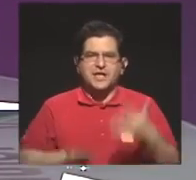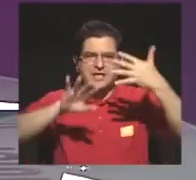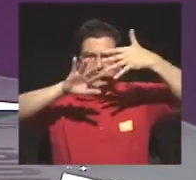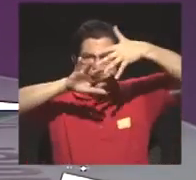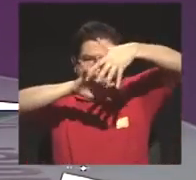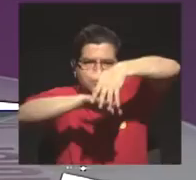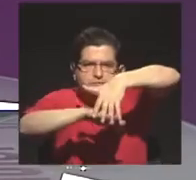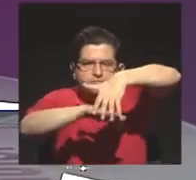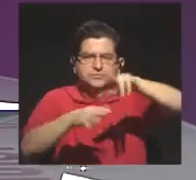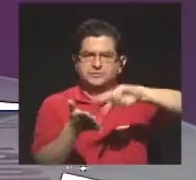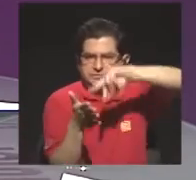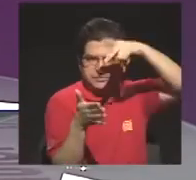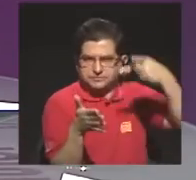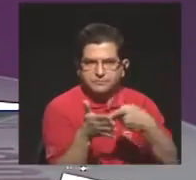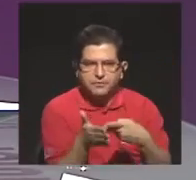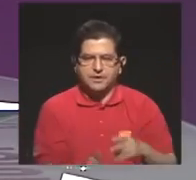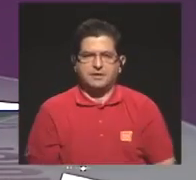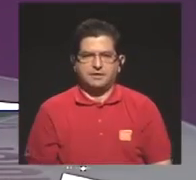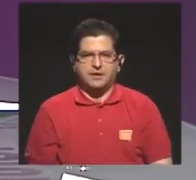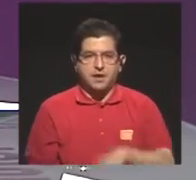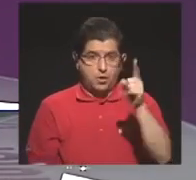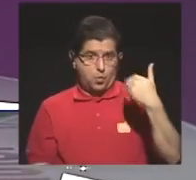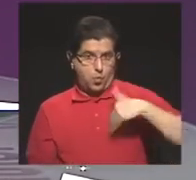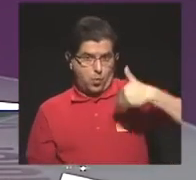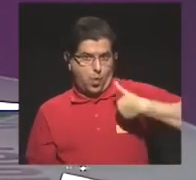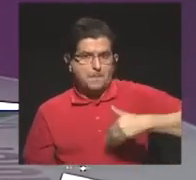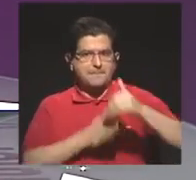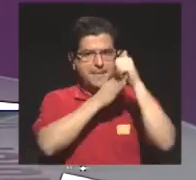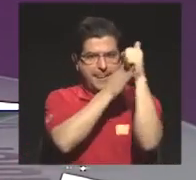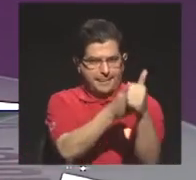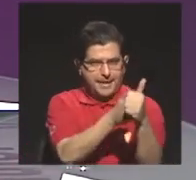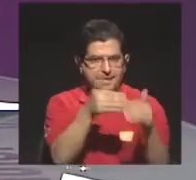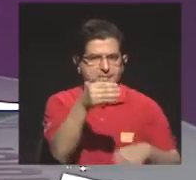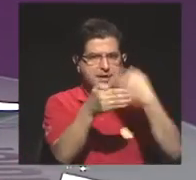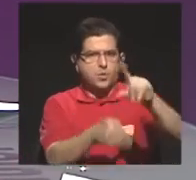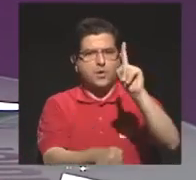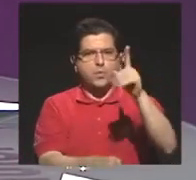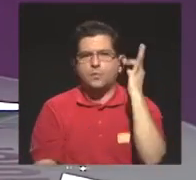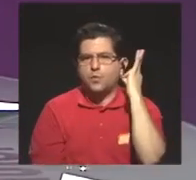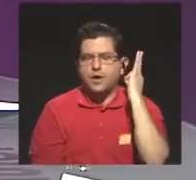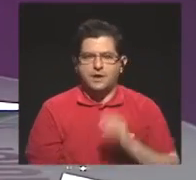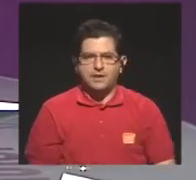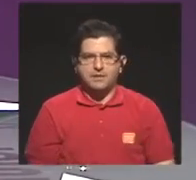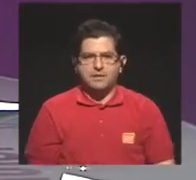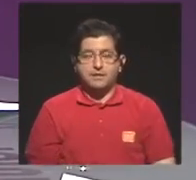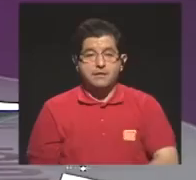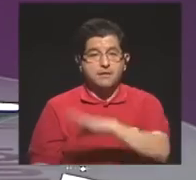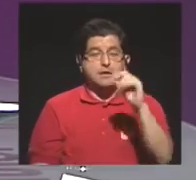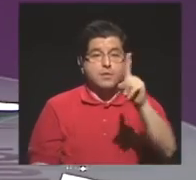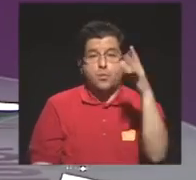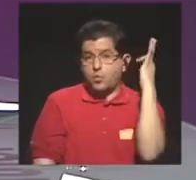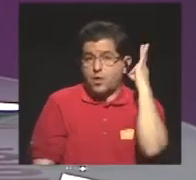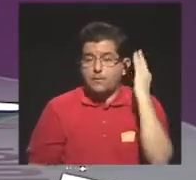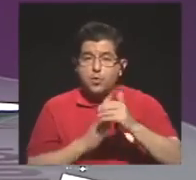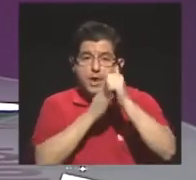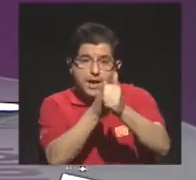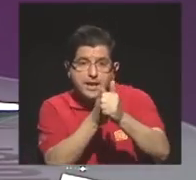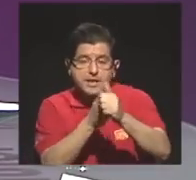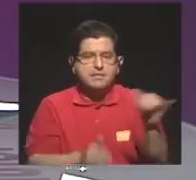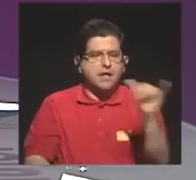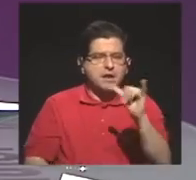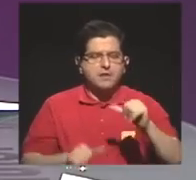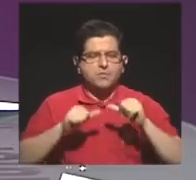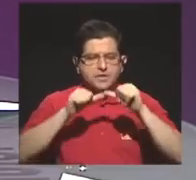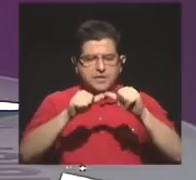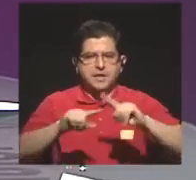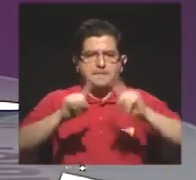¿verdad? Es decir, si hay un hombre encabezando, le sigue una mujer, si hay una mujer encabezando y así,